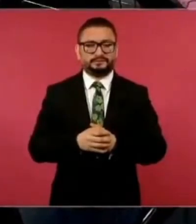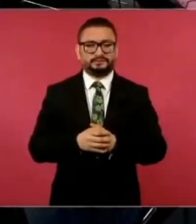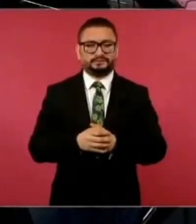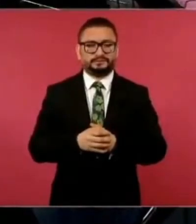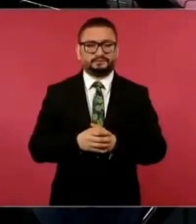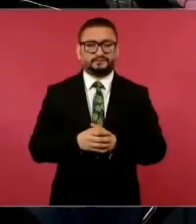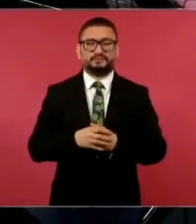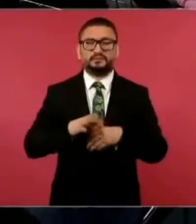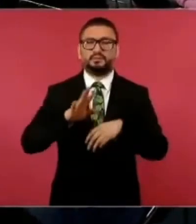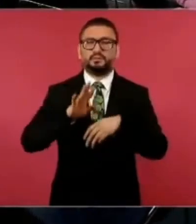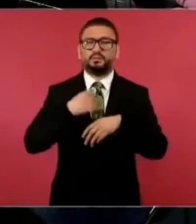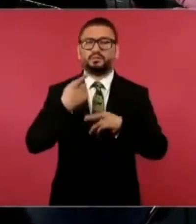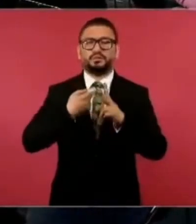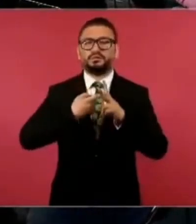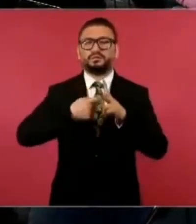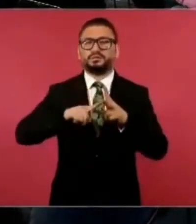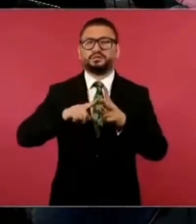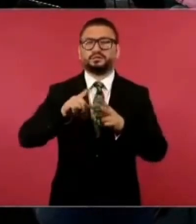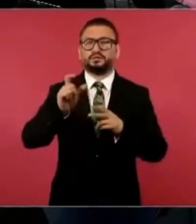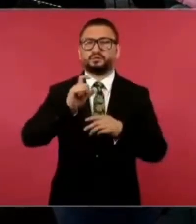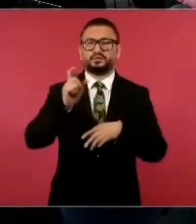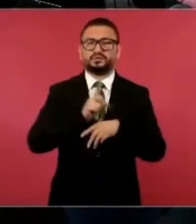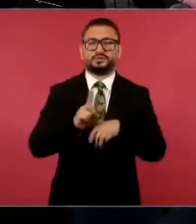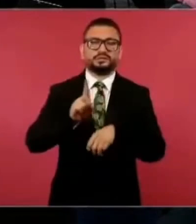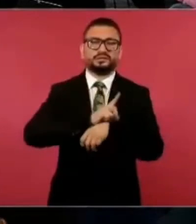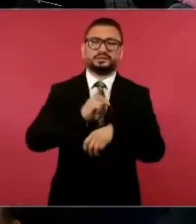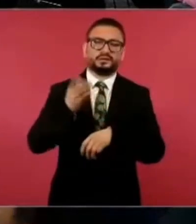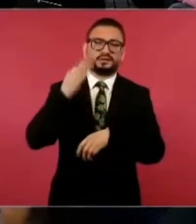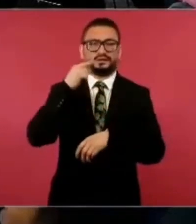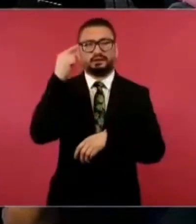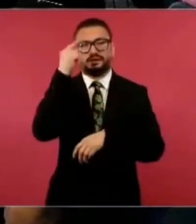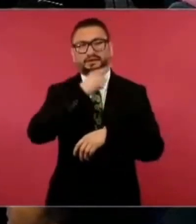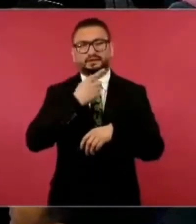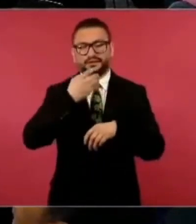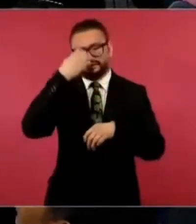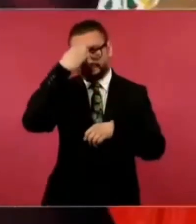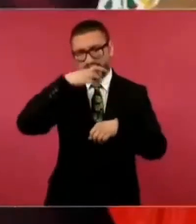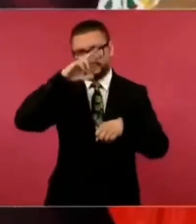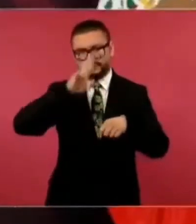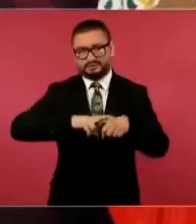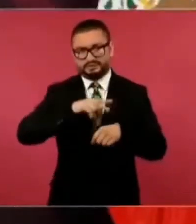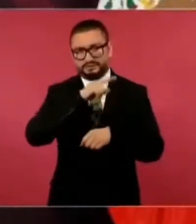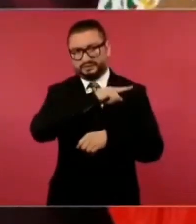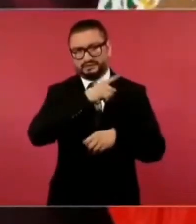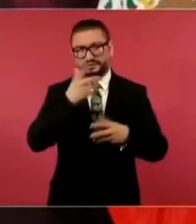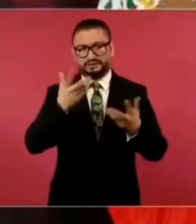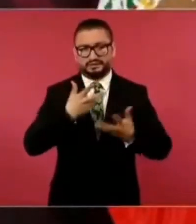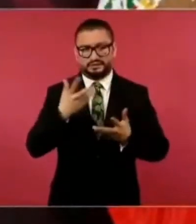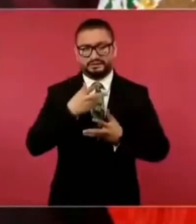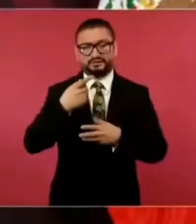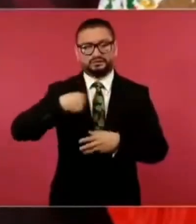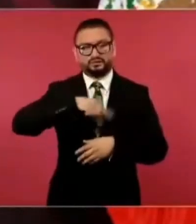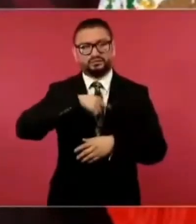se originaba desde el extranjero. Ahí